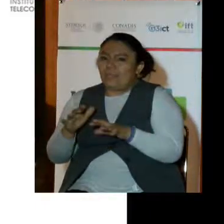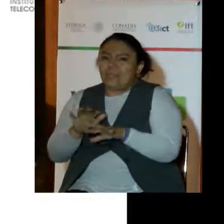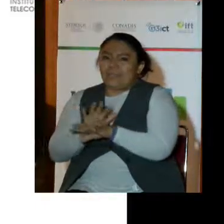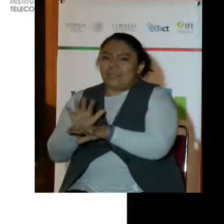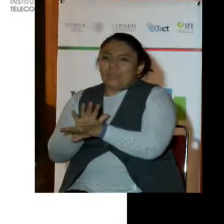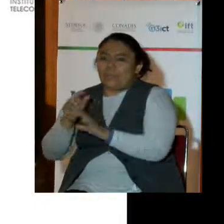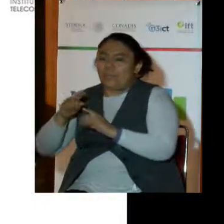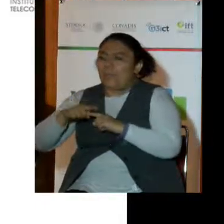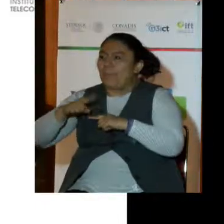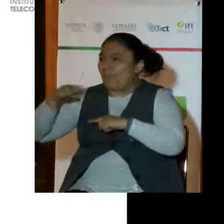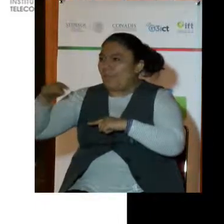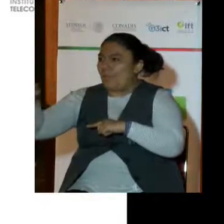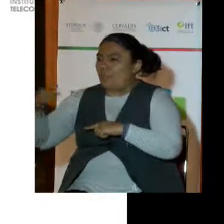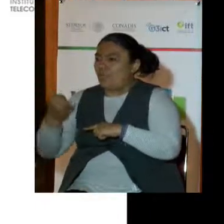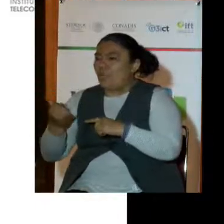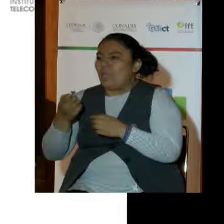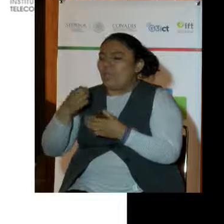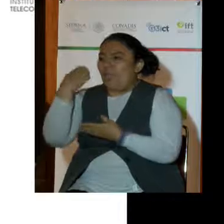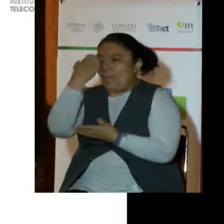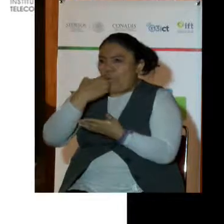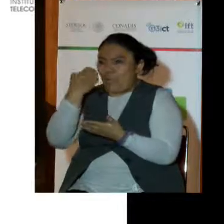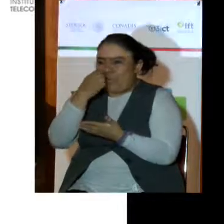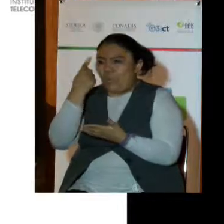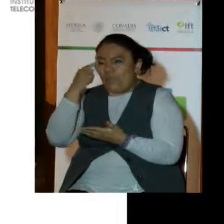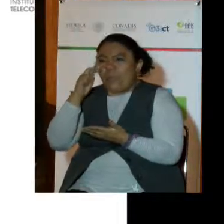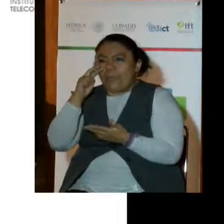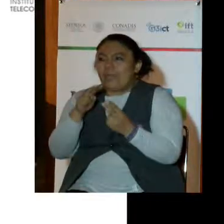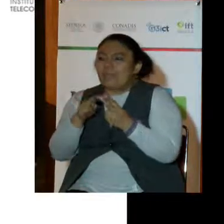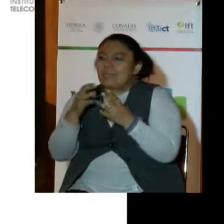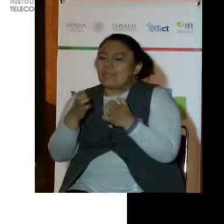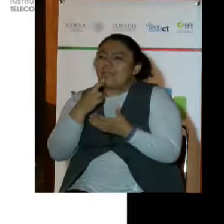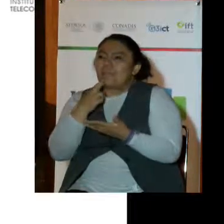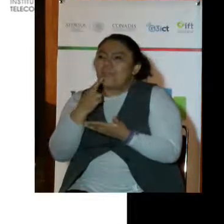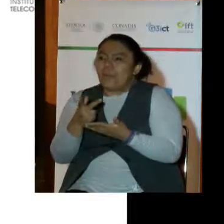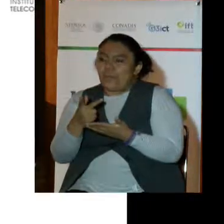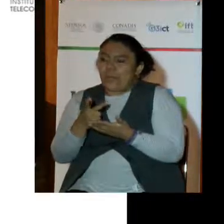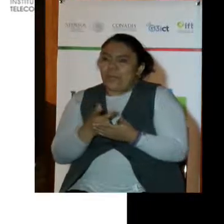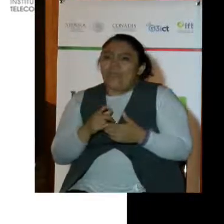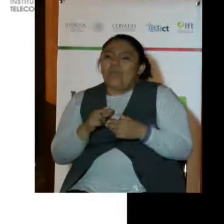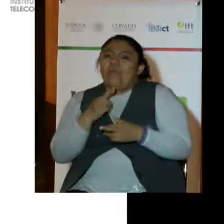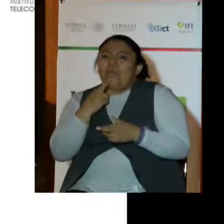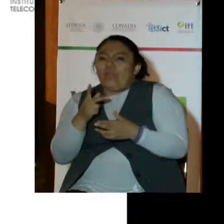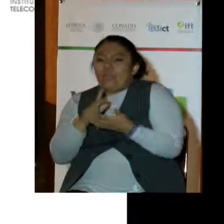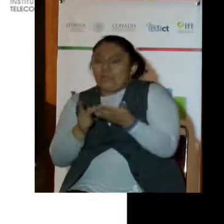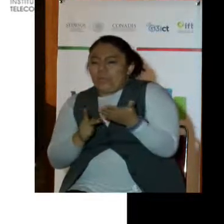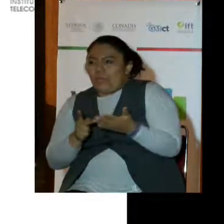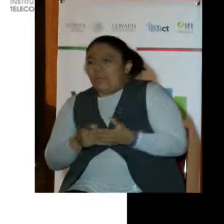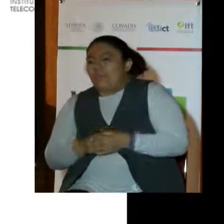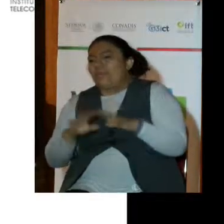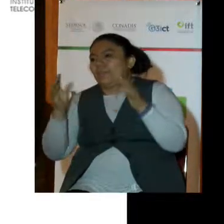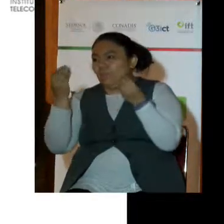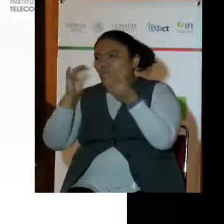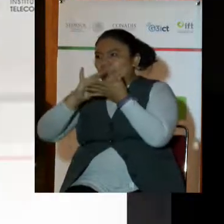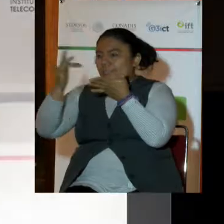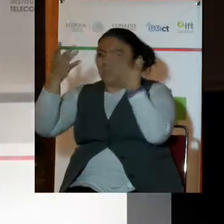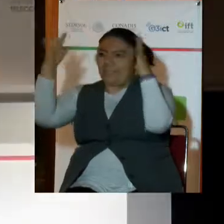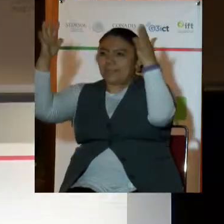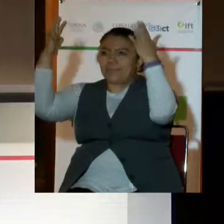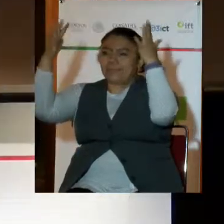midiendo, analizando, evaluando para estar en mejora continua. Muchísimas gracias a todos.